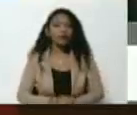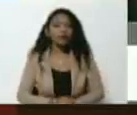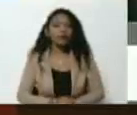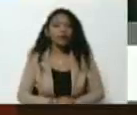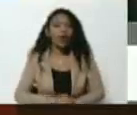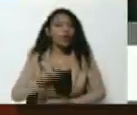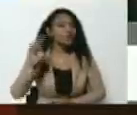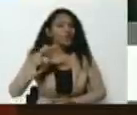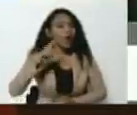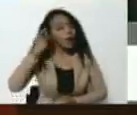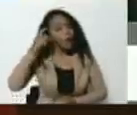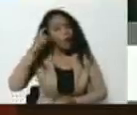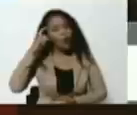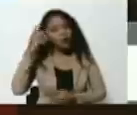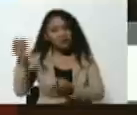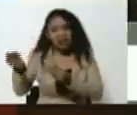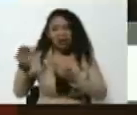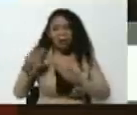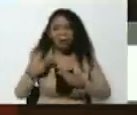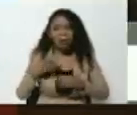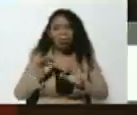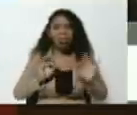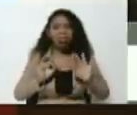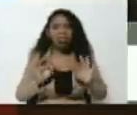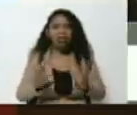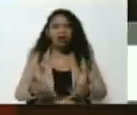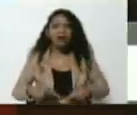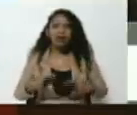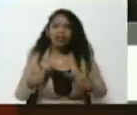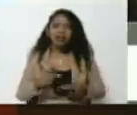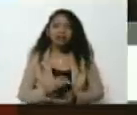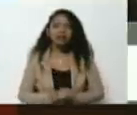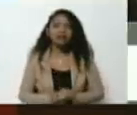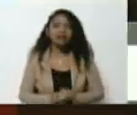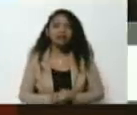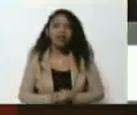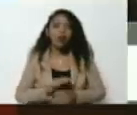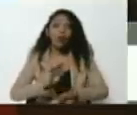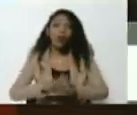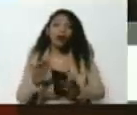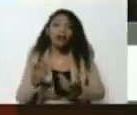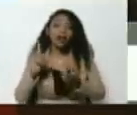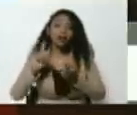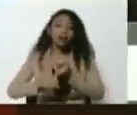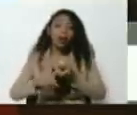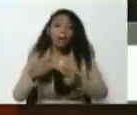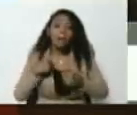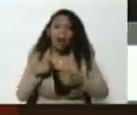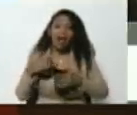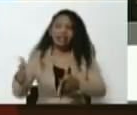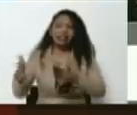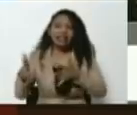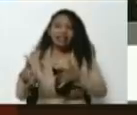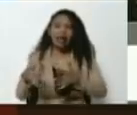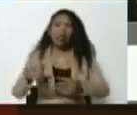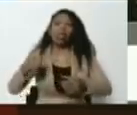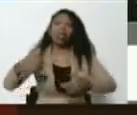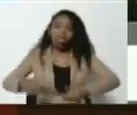Nunca recuerdo que me hayan regalado nada en la vida. Porque hasta Cilia me la gané con mucho esfuerzo.